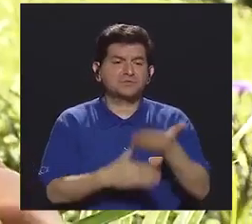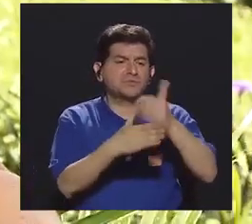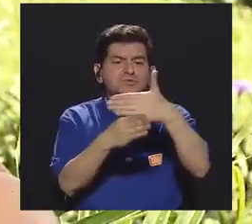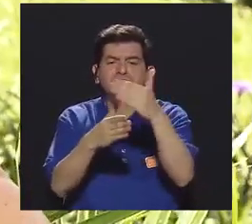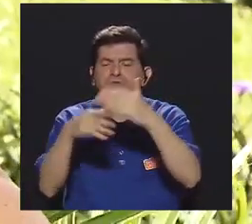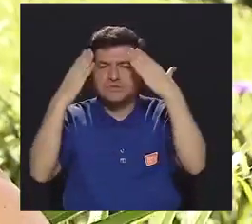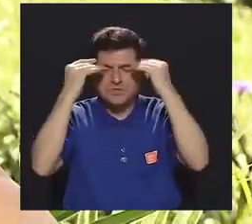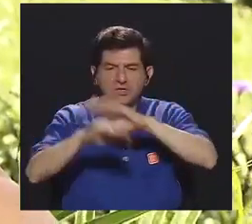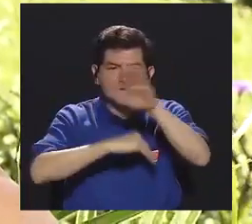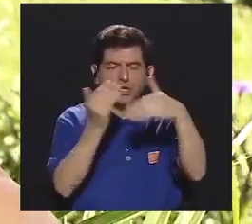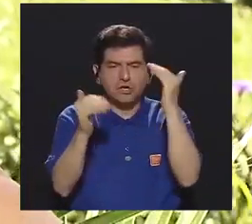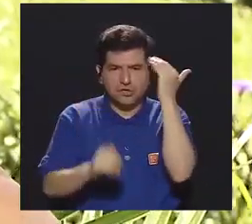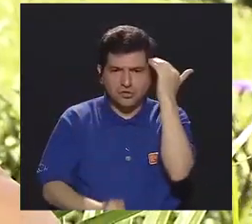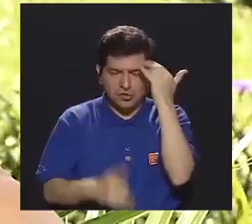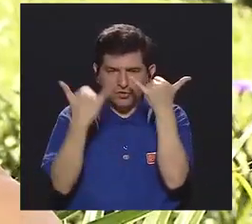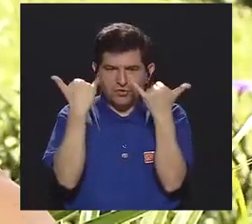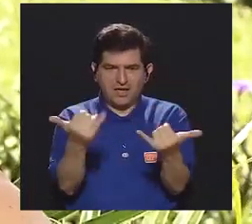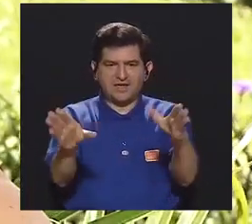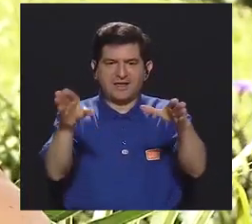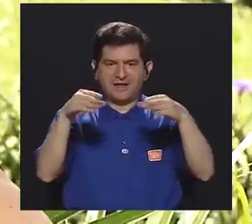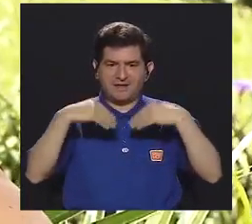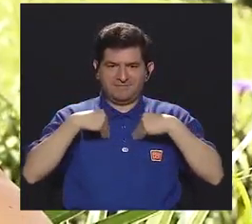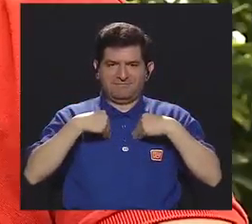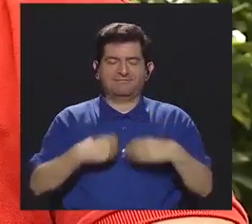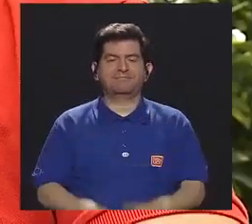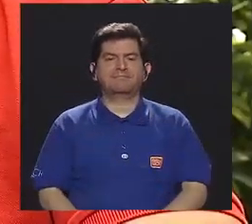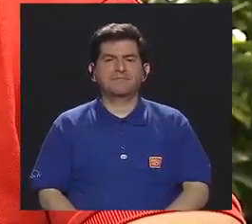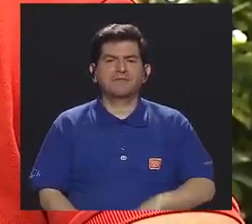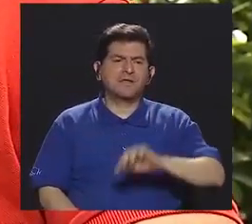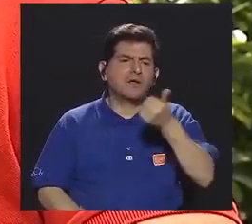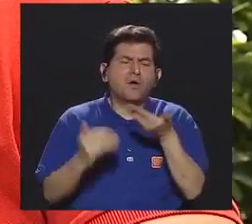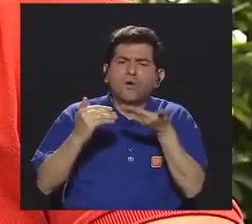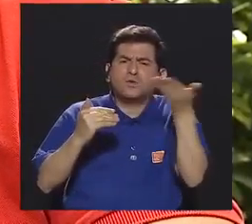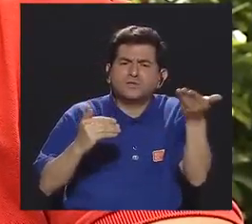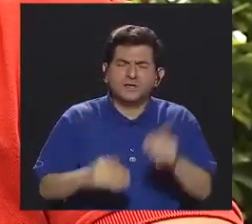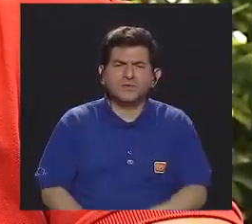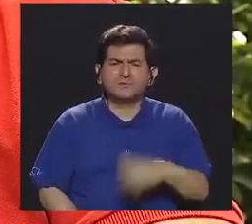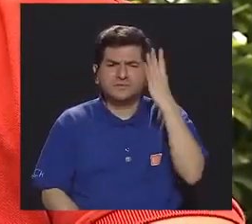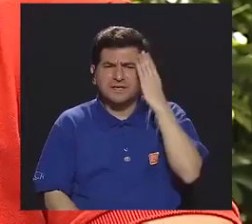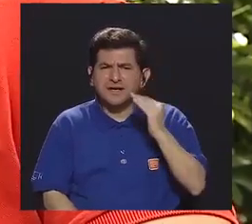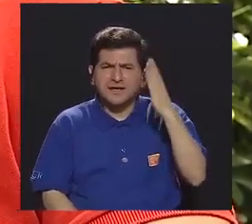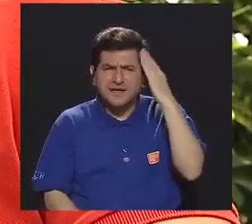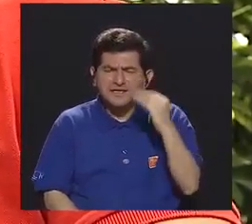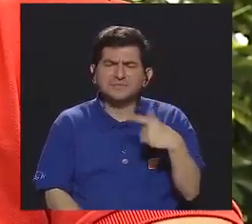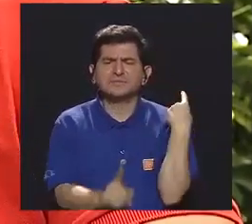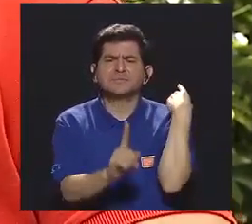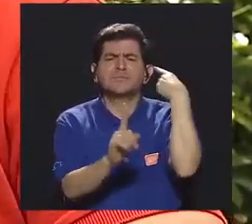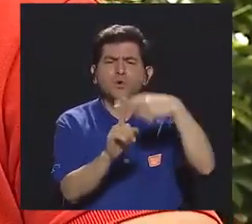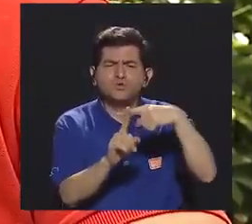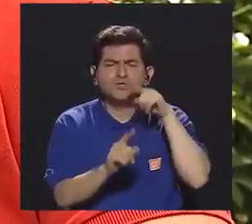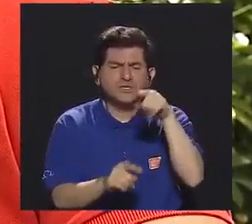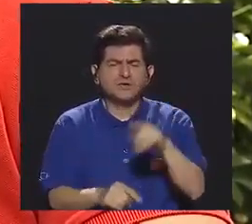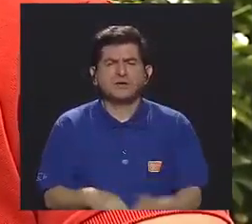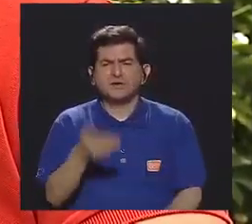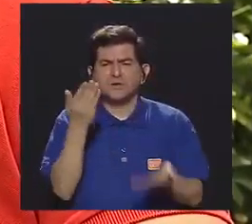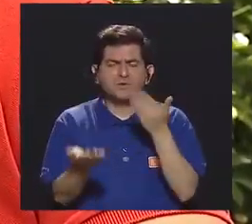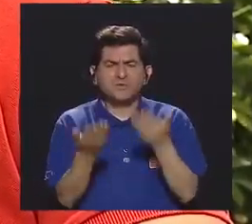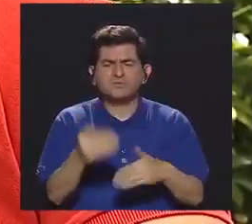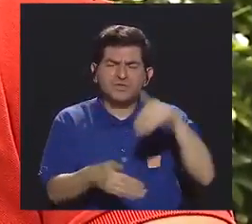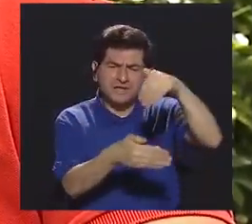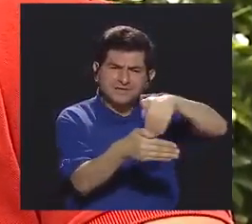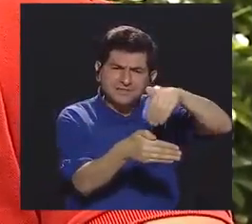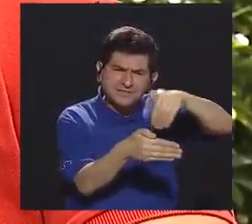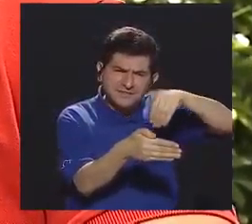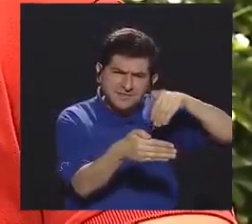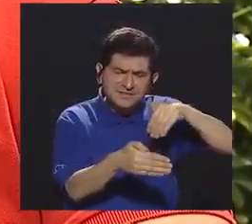pues distribuyendo la información y todo el conocimiento que ellas ya adquirieron. Y otra cosa, con respecto a experiencias positivas que ustedes han podido